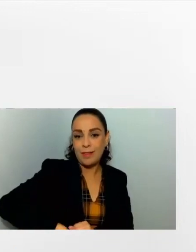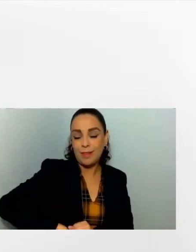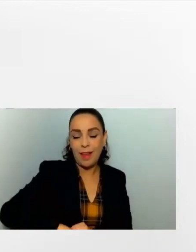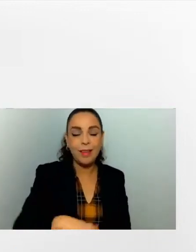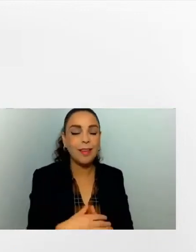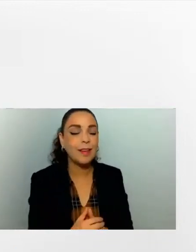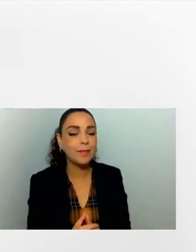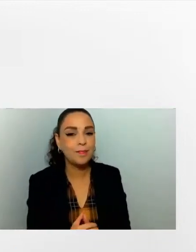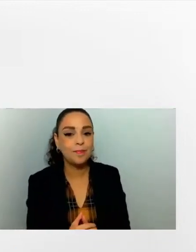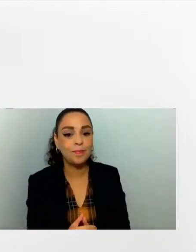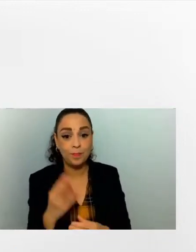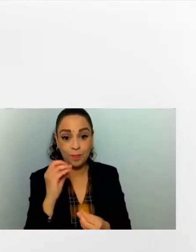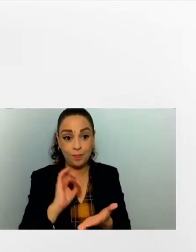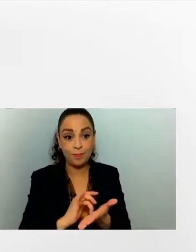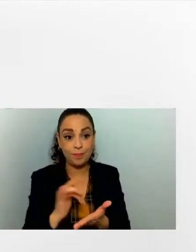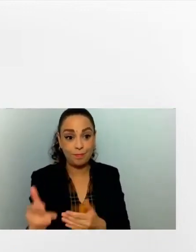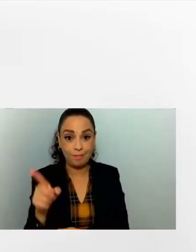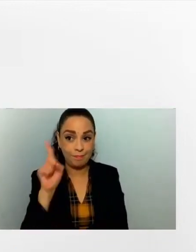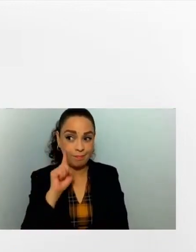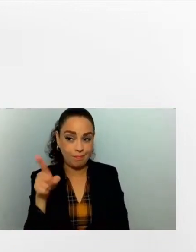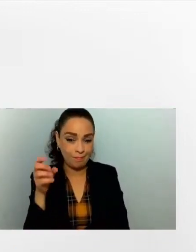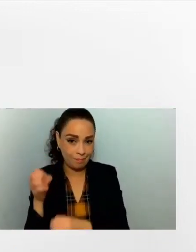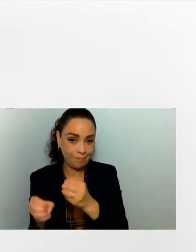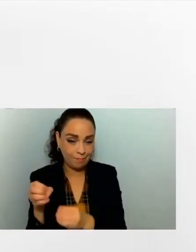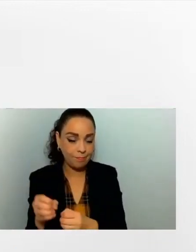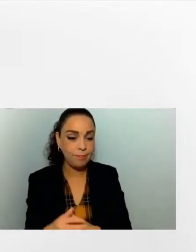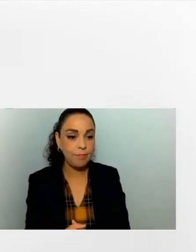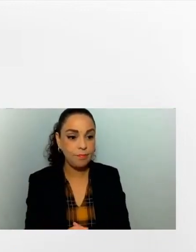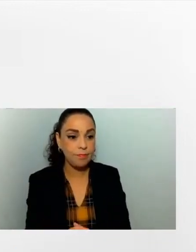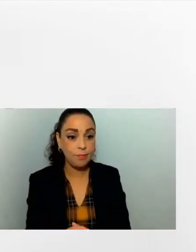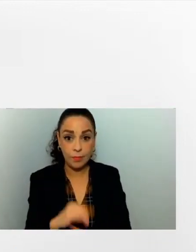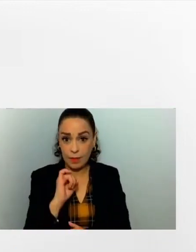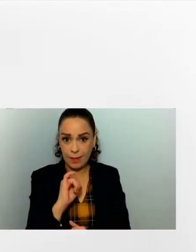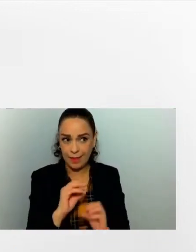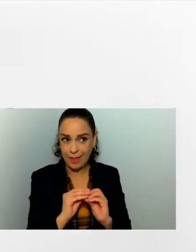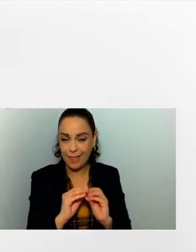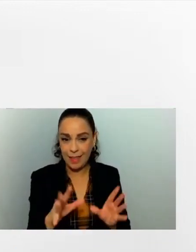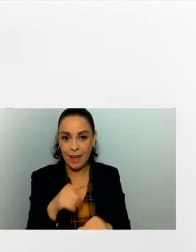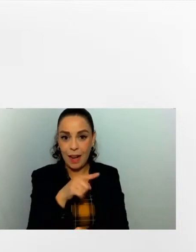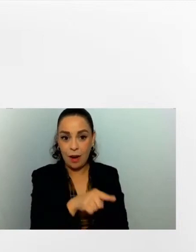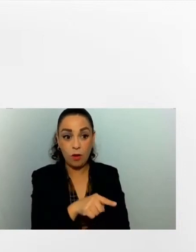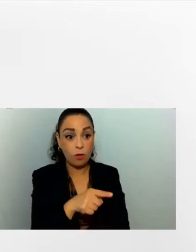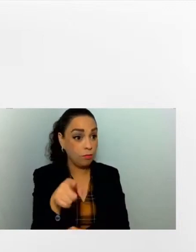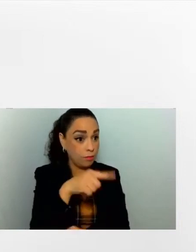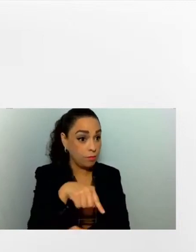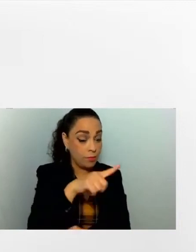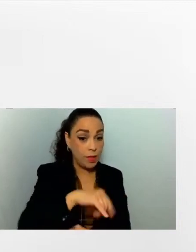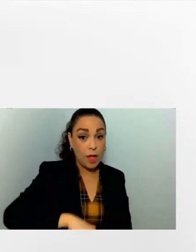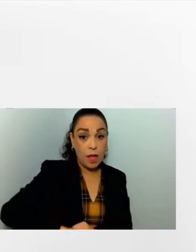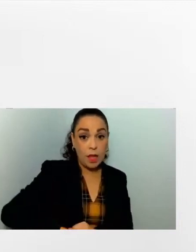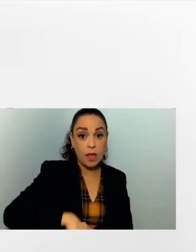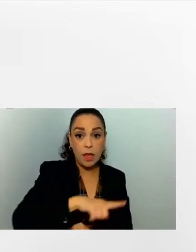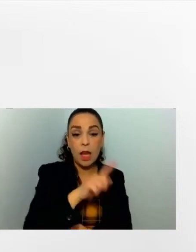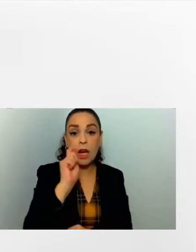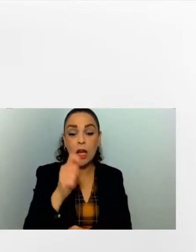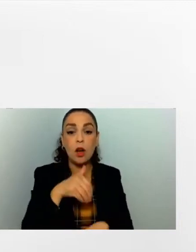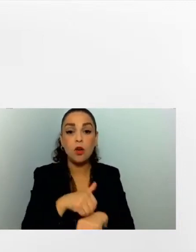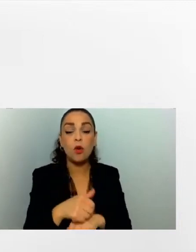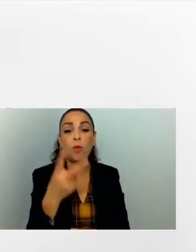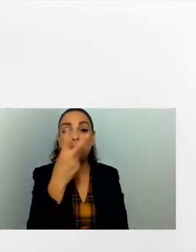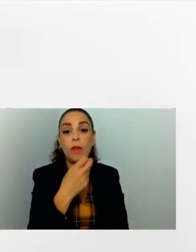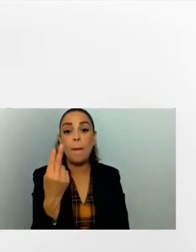Muchas gracias, jueza. Sí, de hecho, para quien esté interesado, la jueza nos está hablando de la contradicción de tesis 225